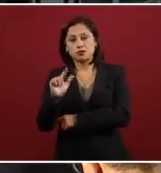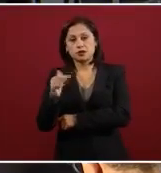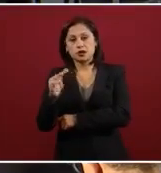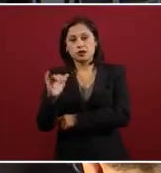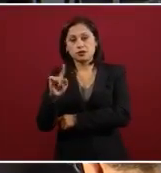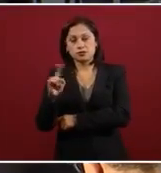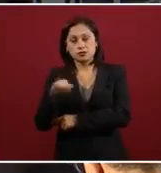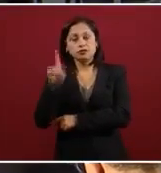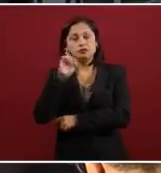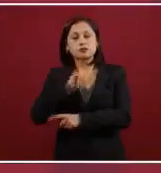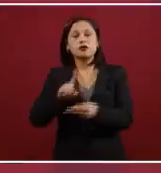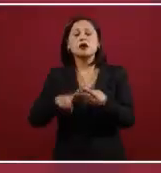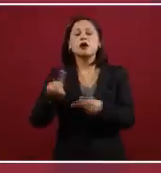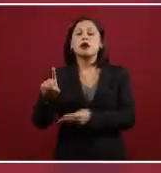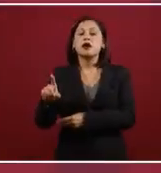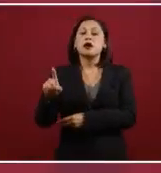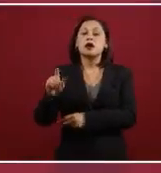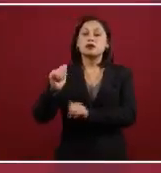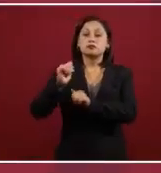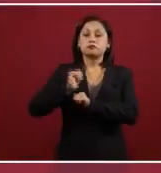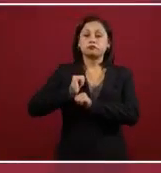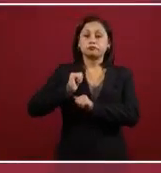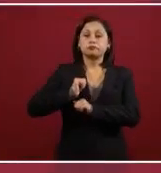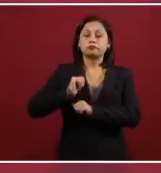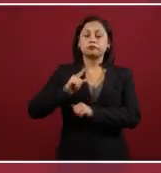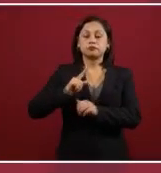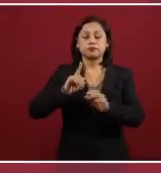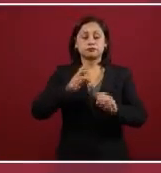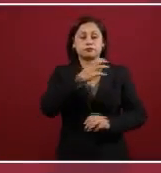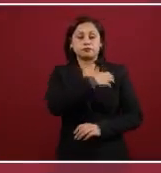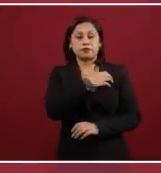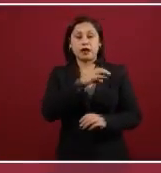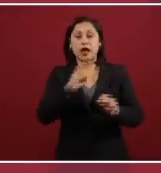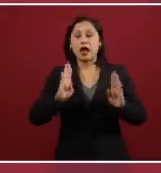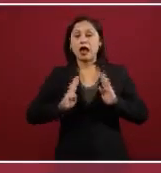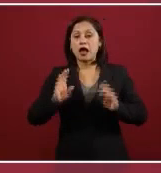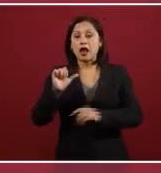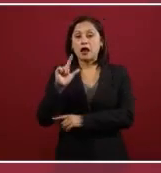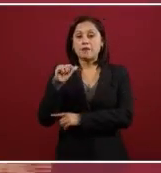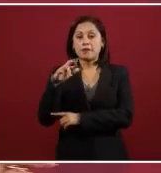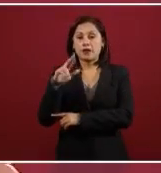el almirante, secretario de Marina, general secretario,